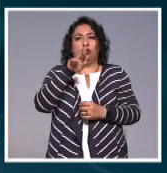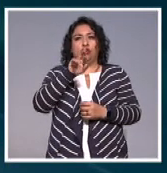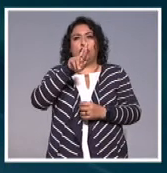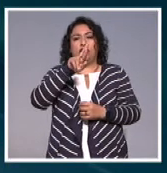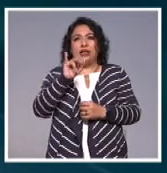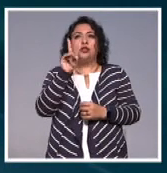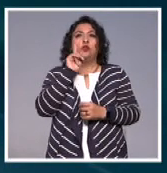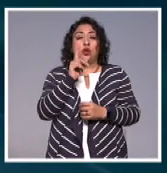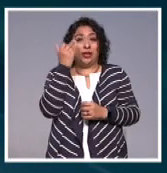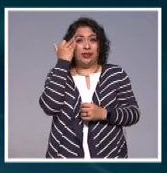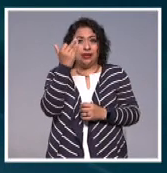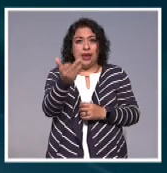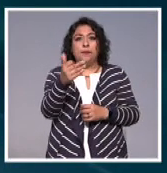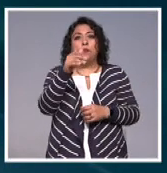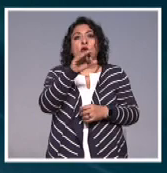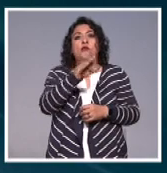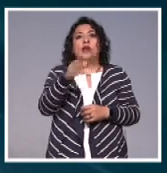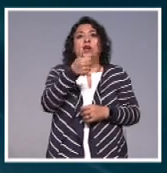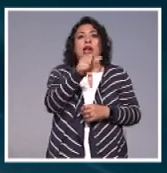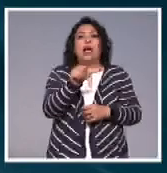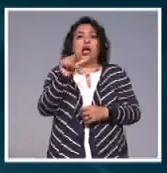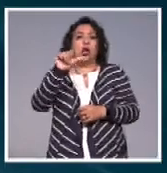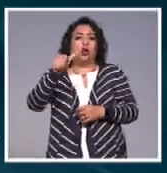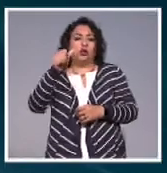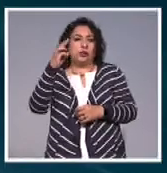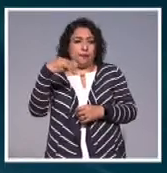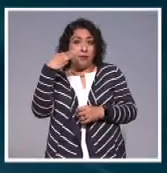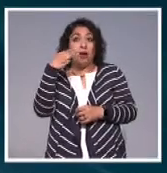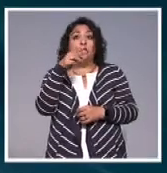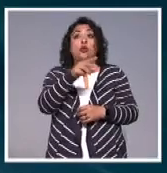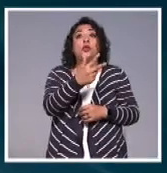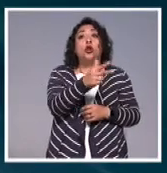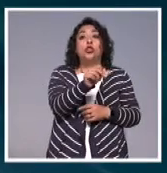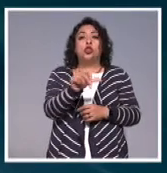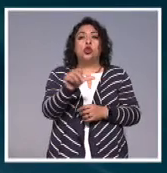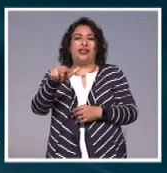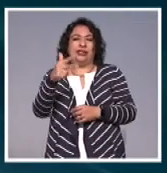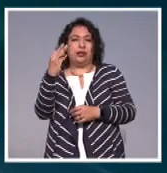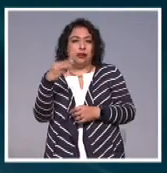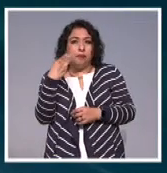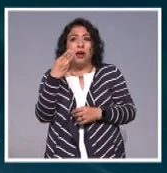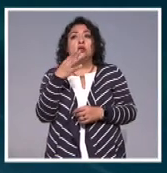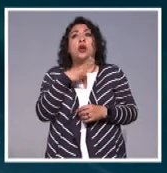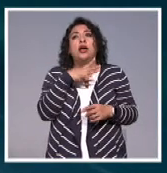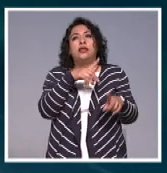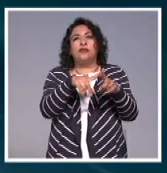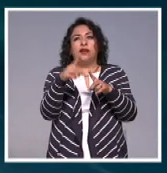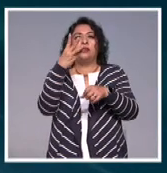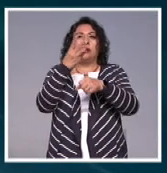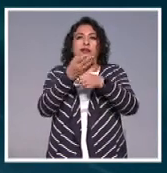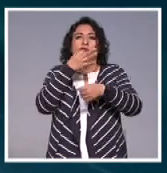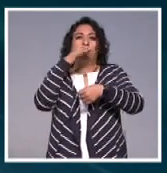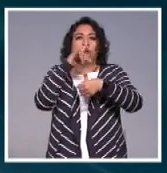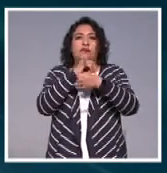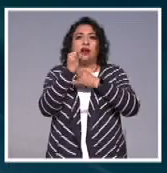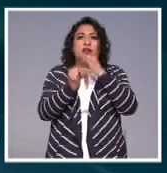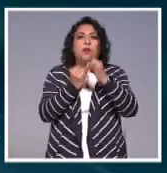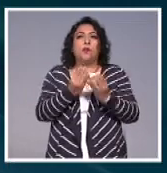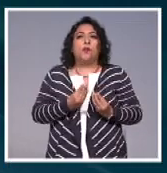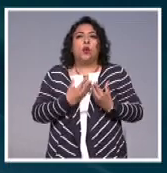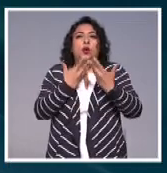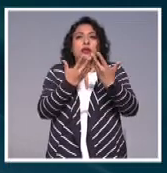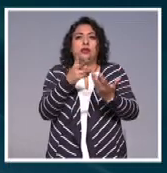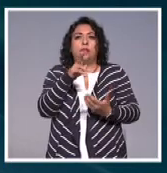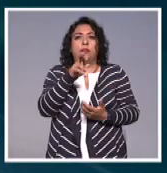mujeres de su tiempo será del 6 al 11 de marzo, mientras que del 8 al 13 se llevará a cabo el tercer Festival Internacional de